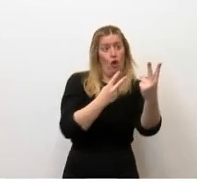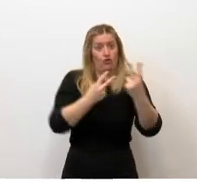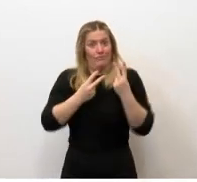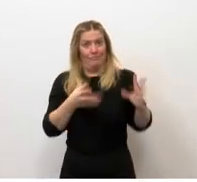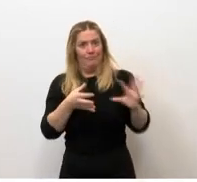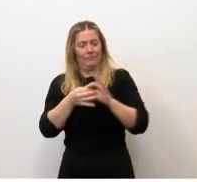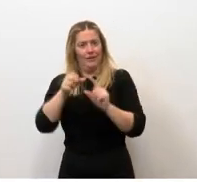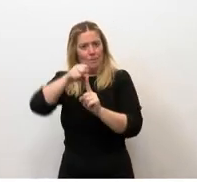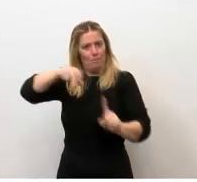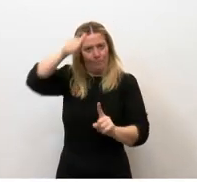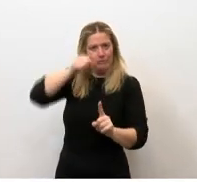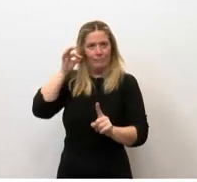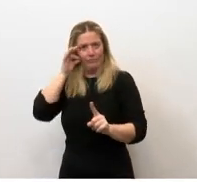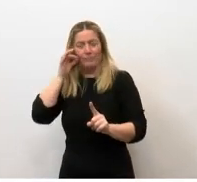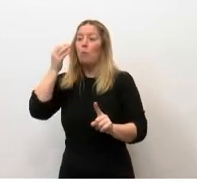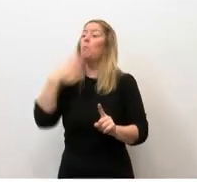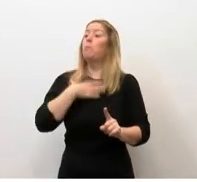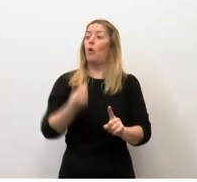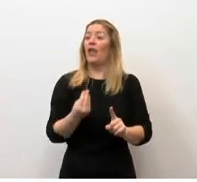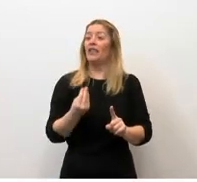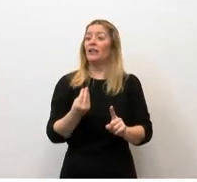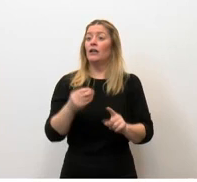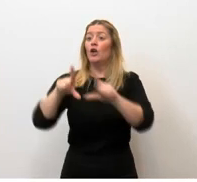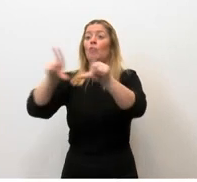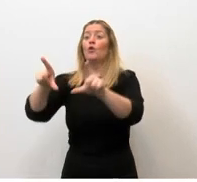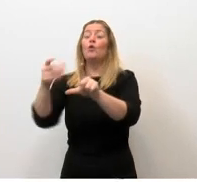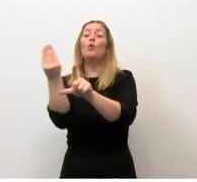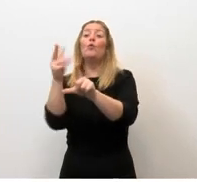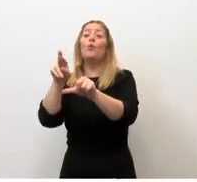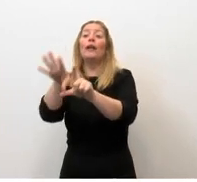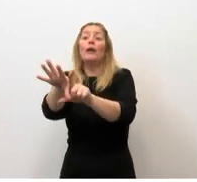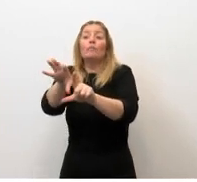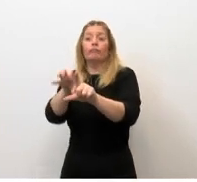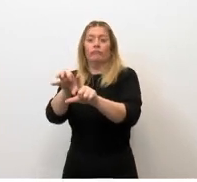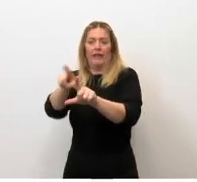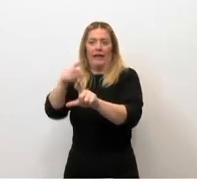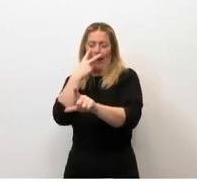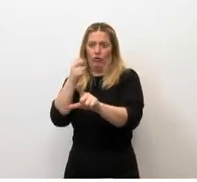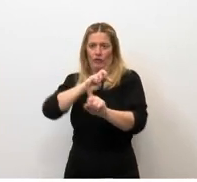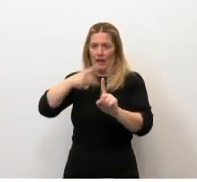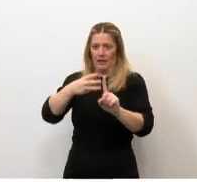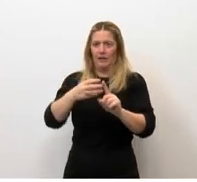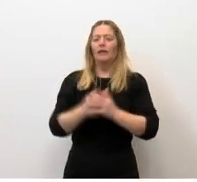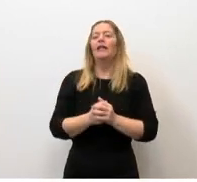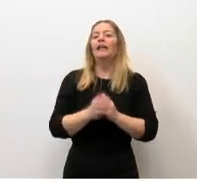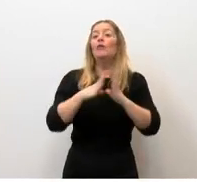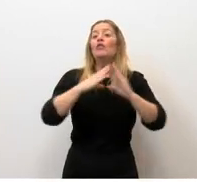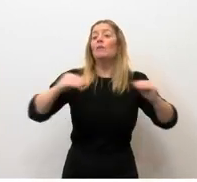y encontraréis la web. Y además, desde la Universidad de Girona había las aulas abiertas, ¿vale?,